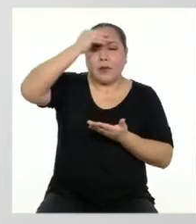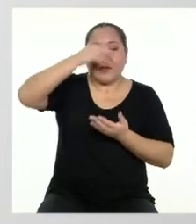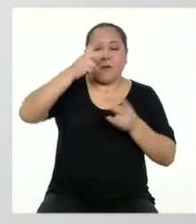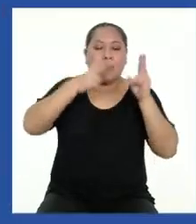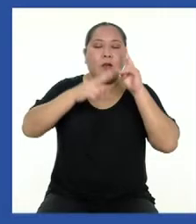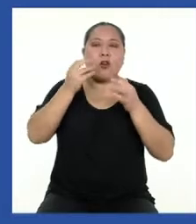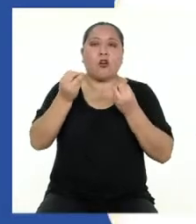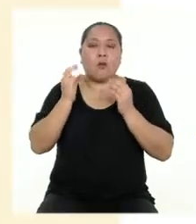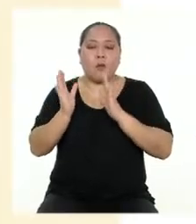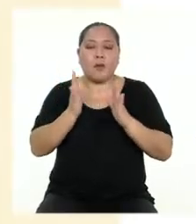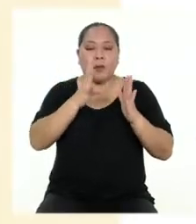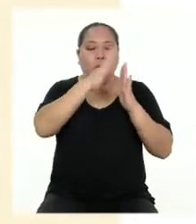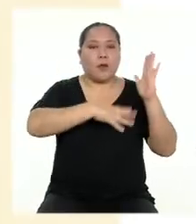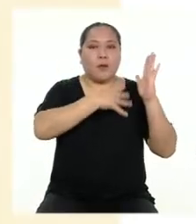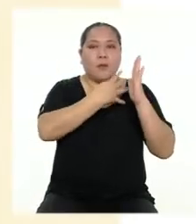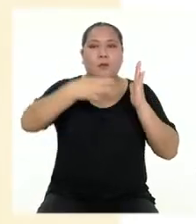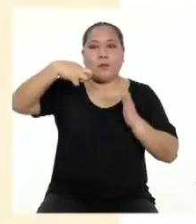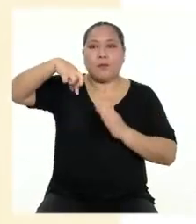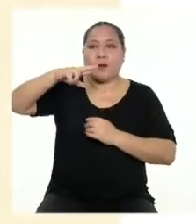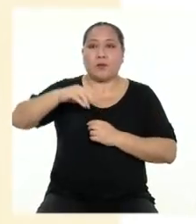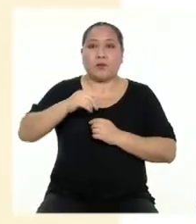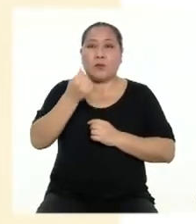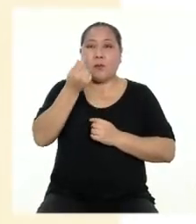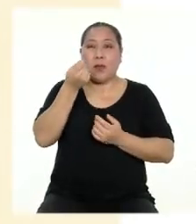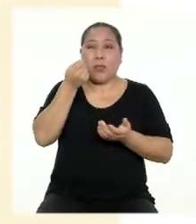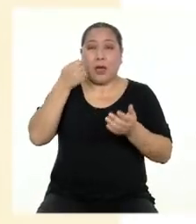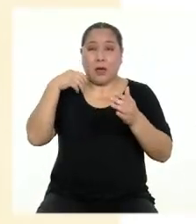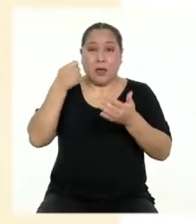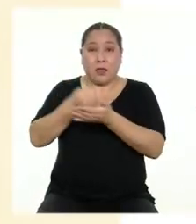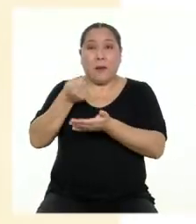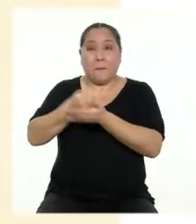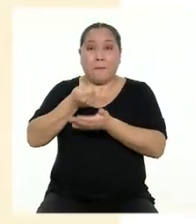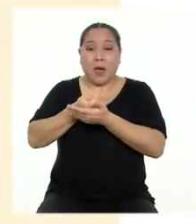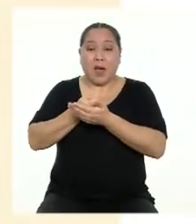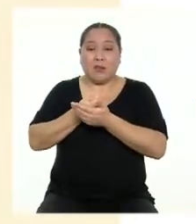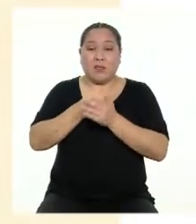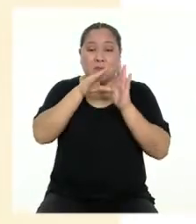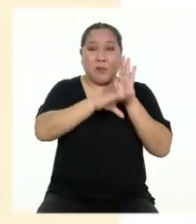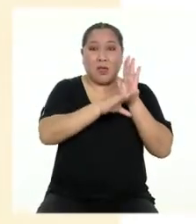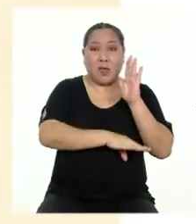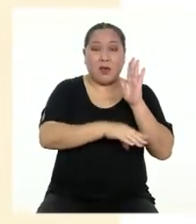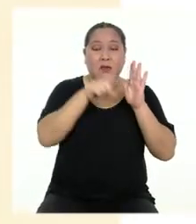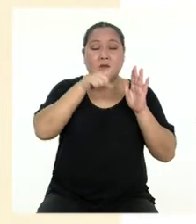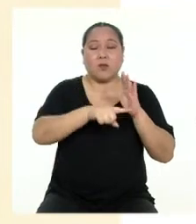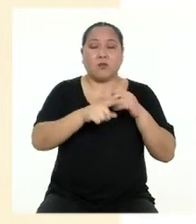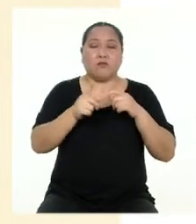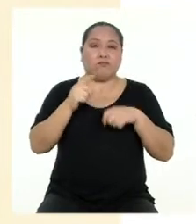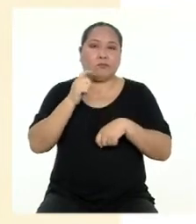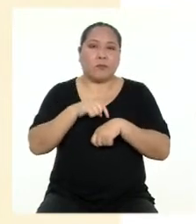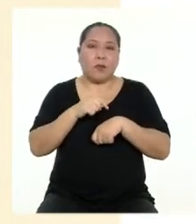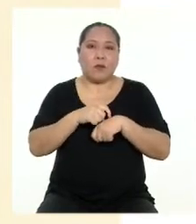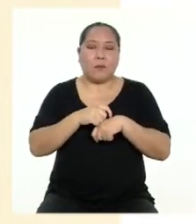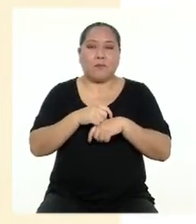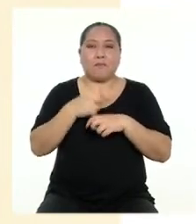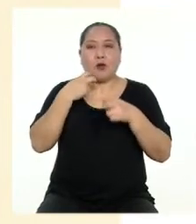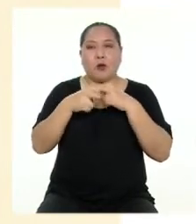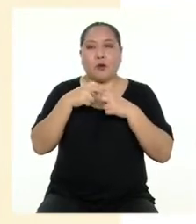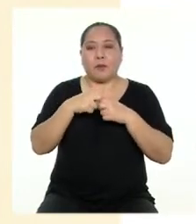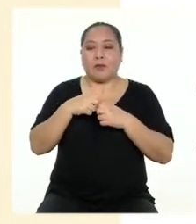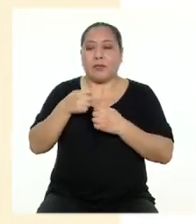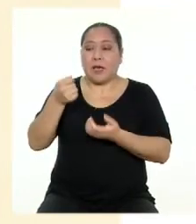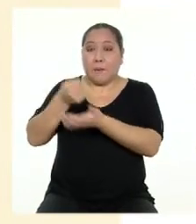el presupuesto familiar de sus hogares tomando en cuenta esto. Pero tengo una duda. ¿Qué